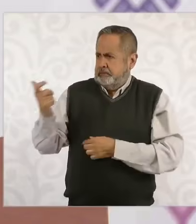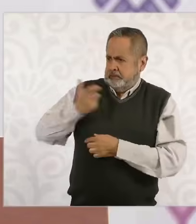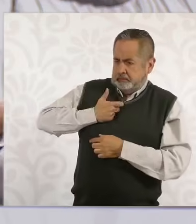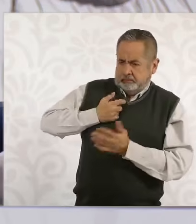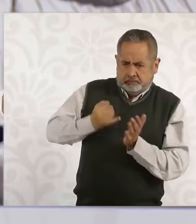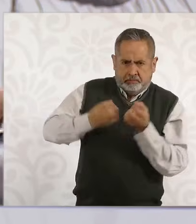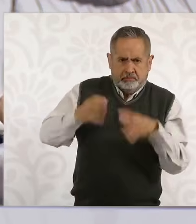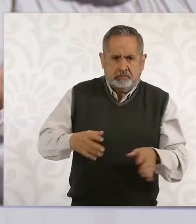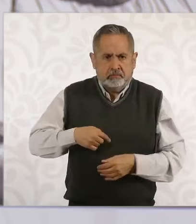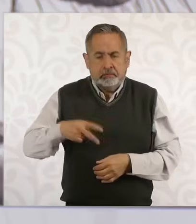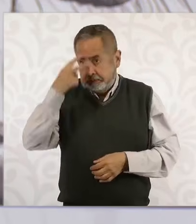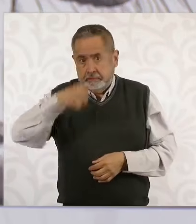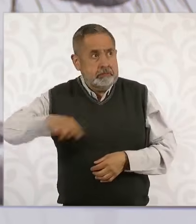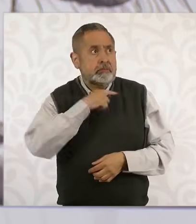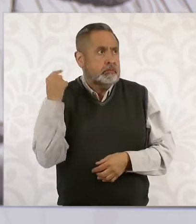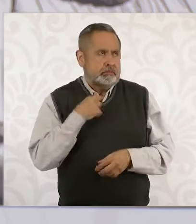queremos afectar a México tampoco.